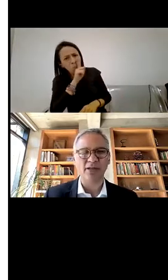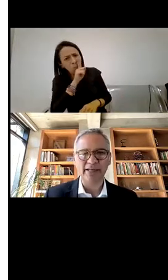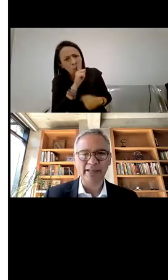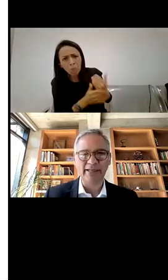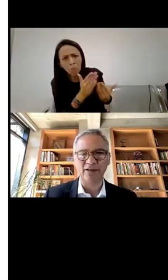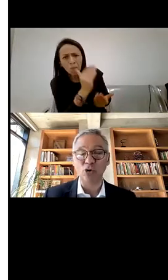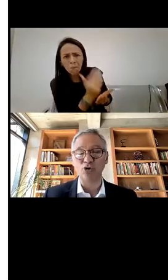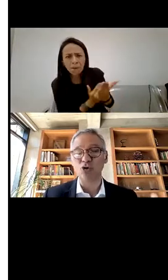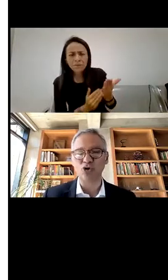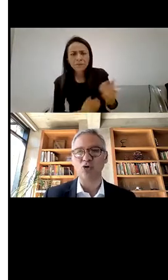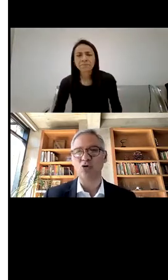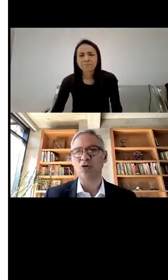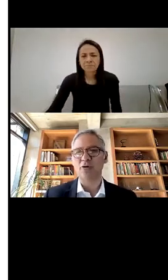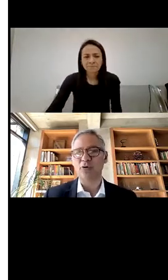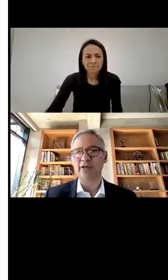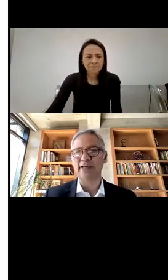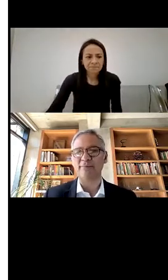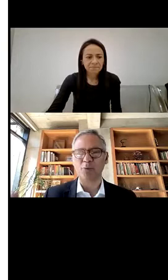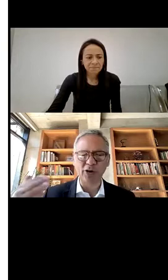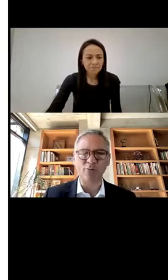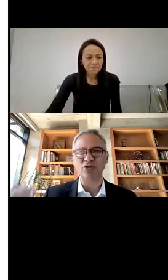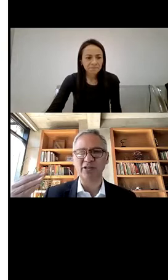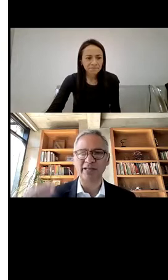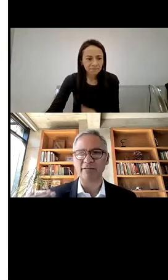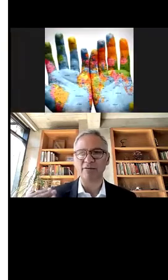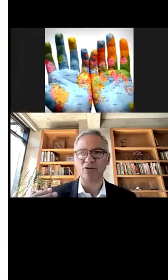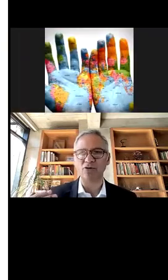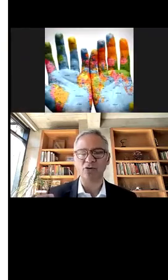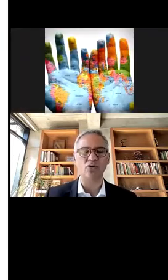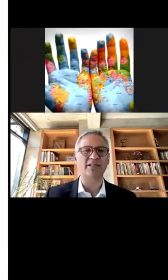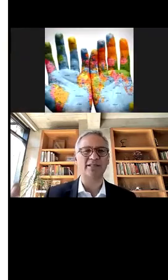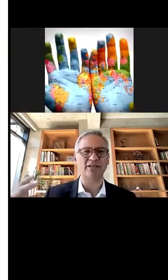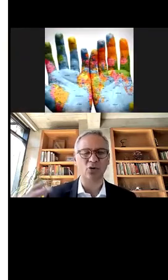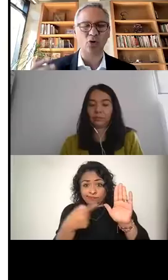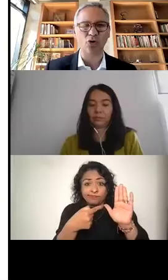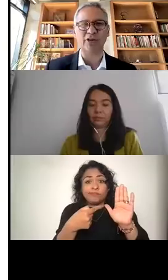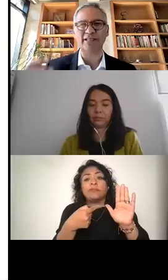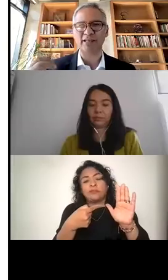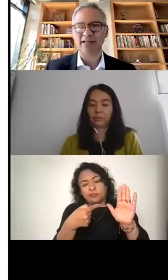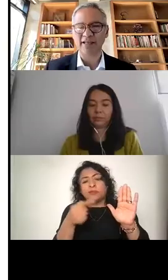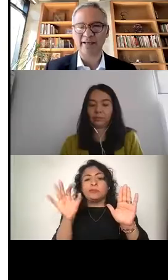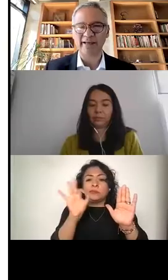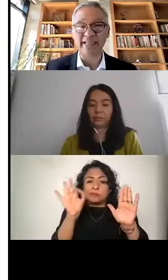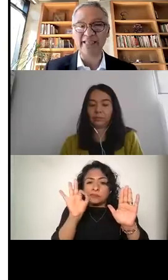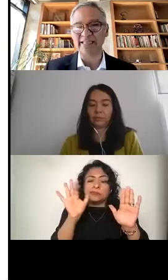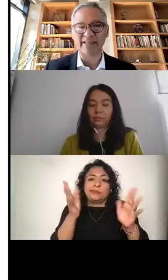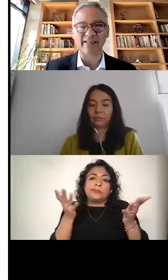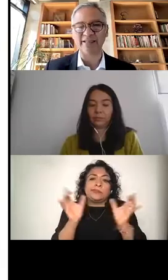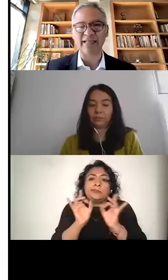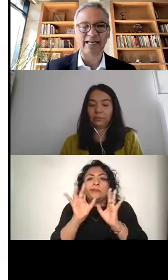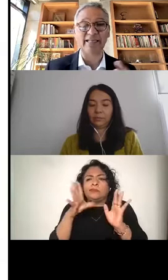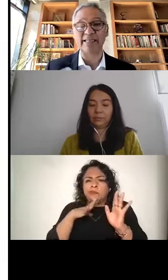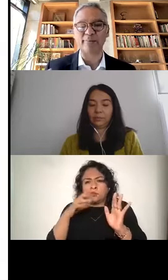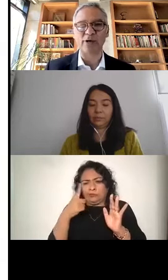visibilización, no solo porque podemos tener no solo estas, sino otras